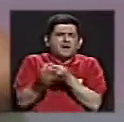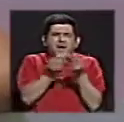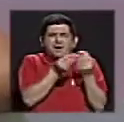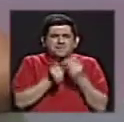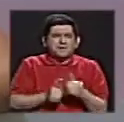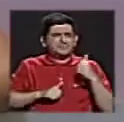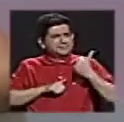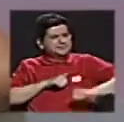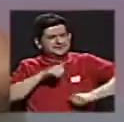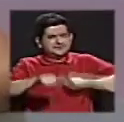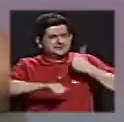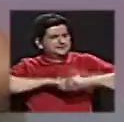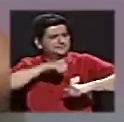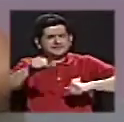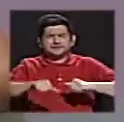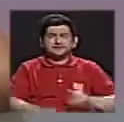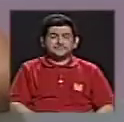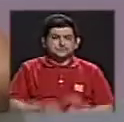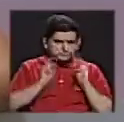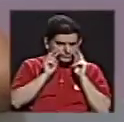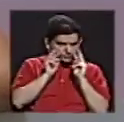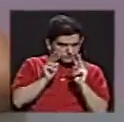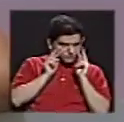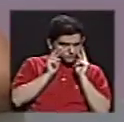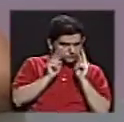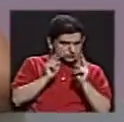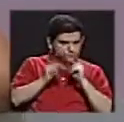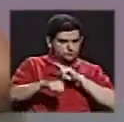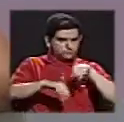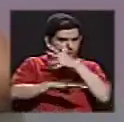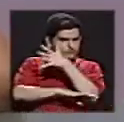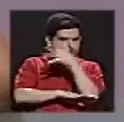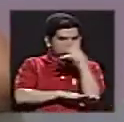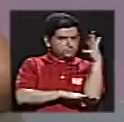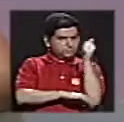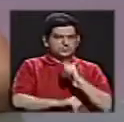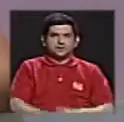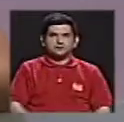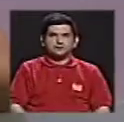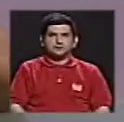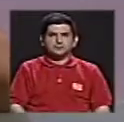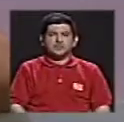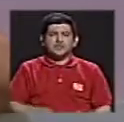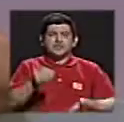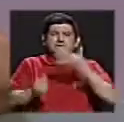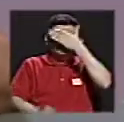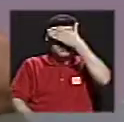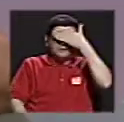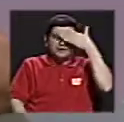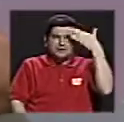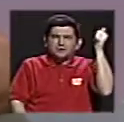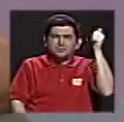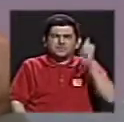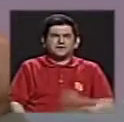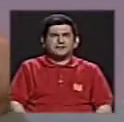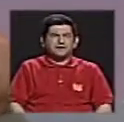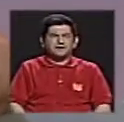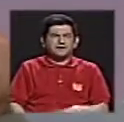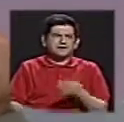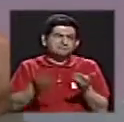ser insistente, ser muy observador, observar mucho a la naturaleza, olvidarse un poco de los